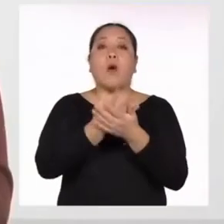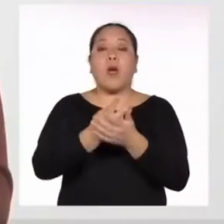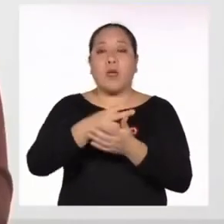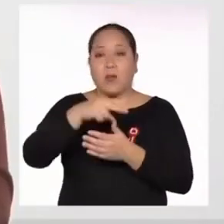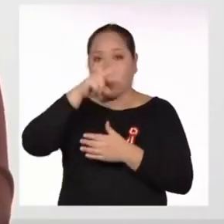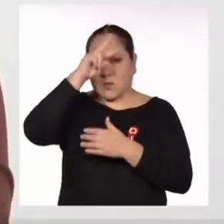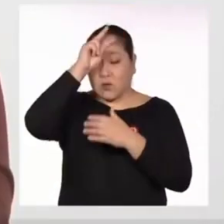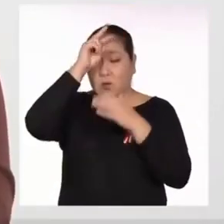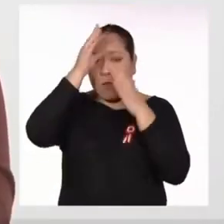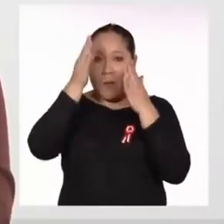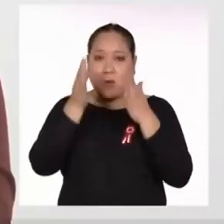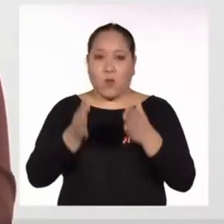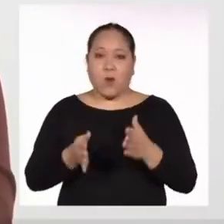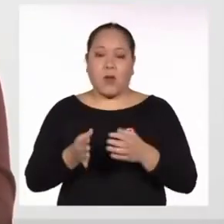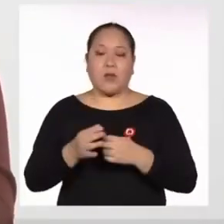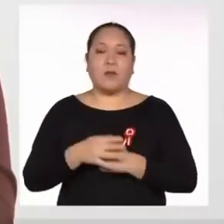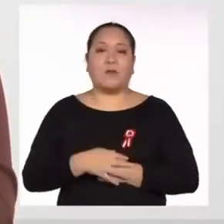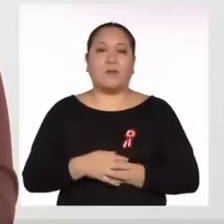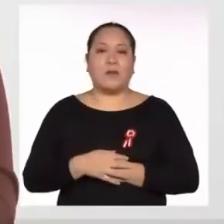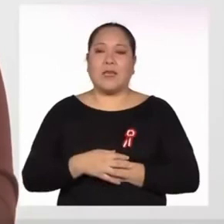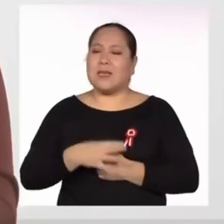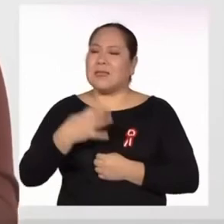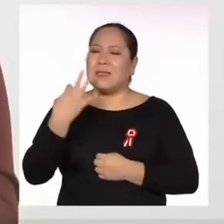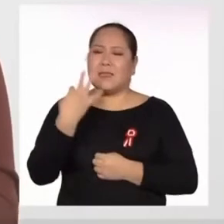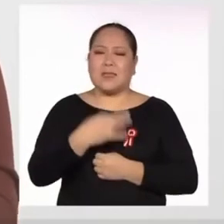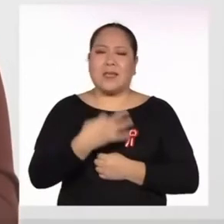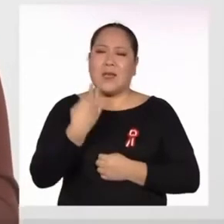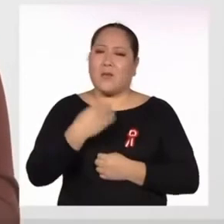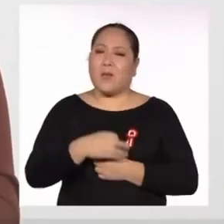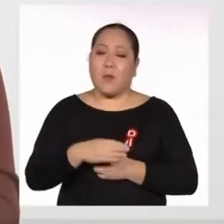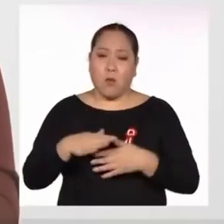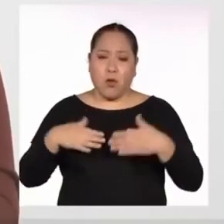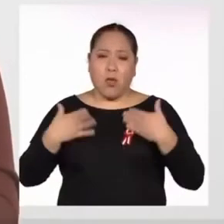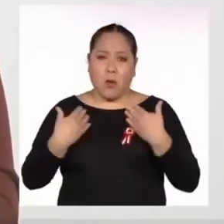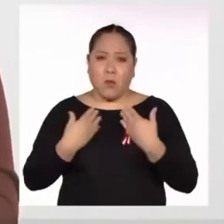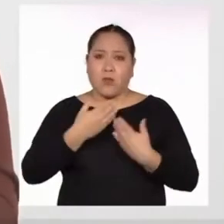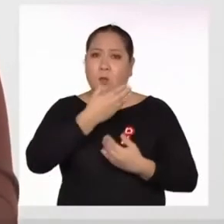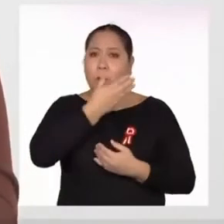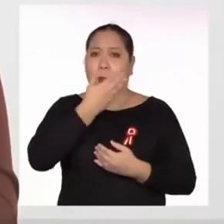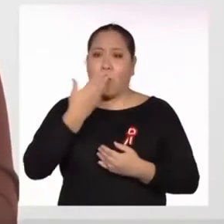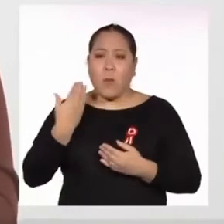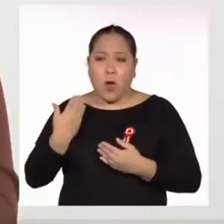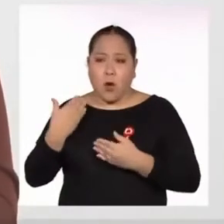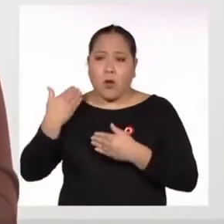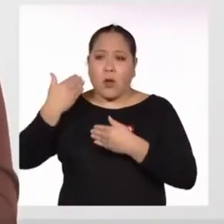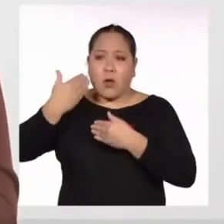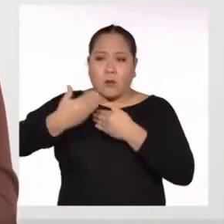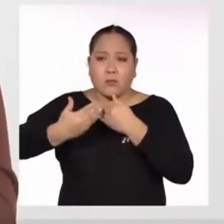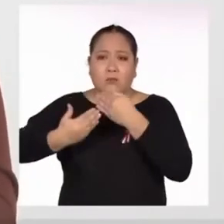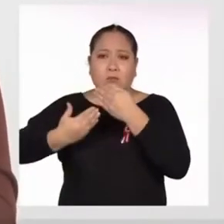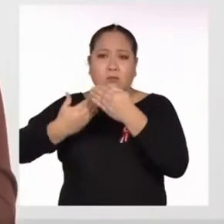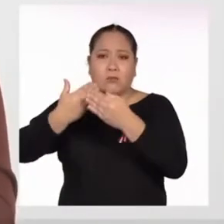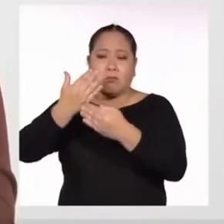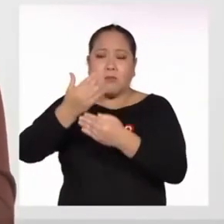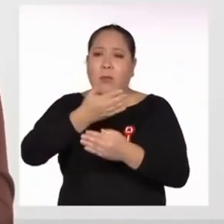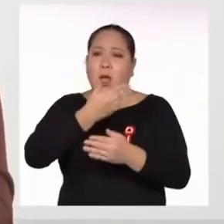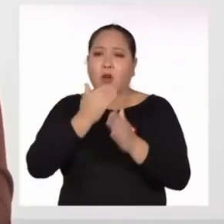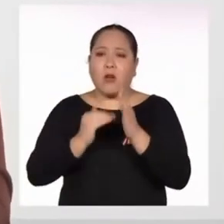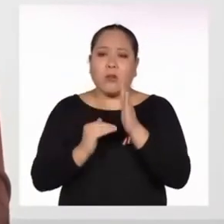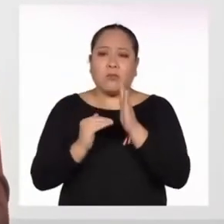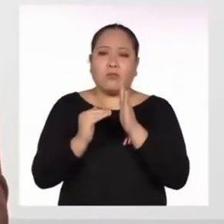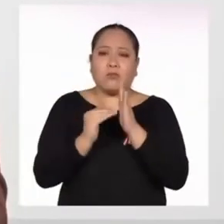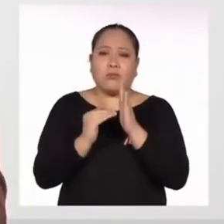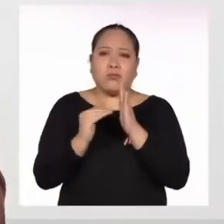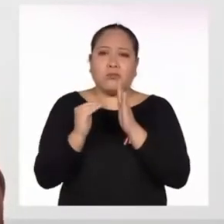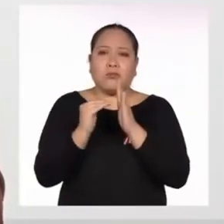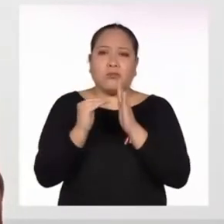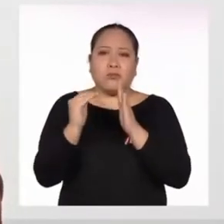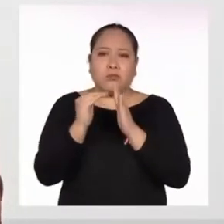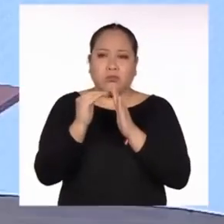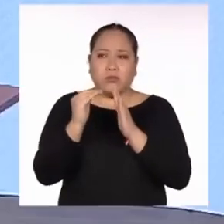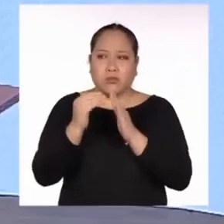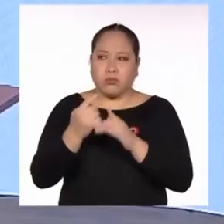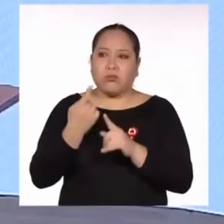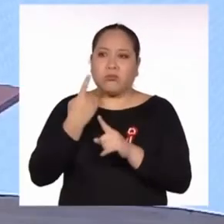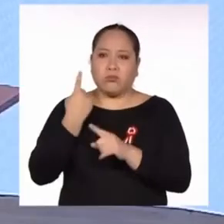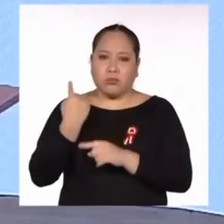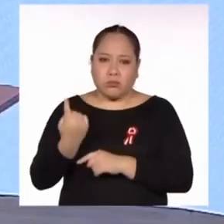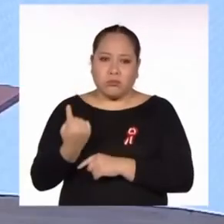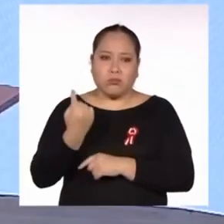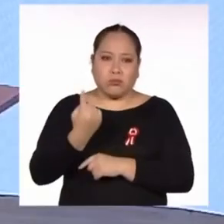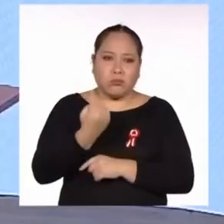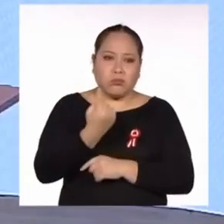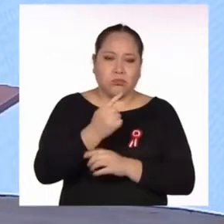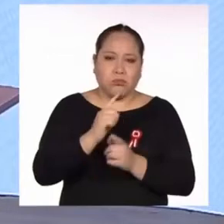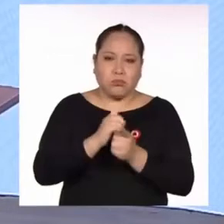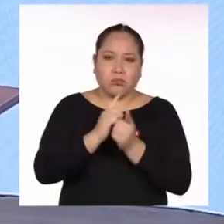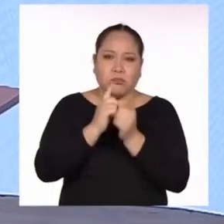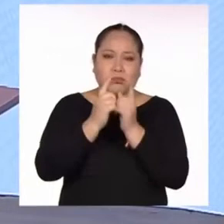es que siempre vamos a poder ser mejores ciudadanos que antes conforme vamos evolucionando y